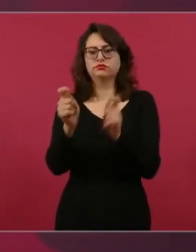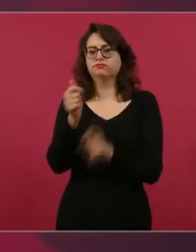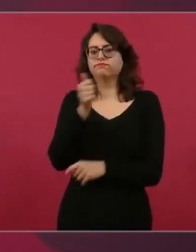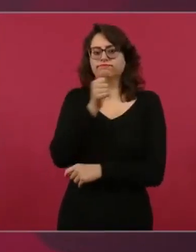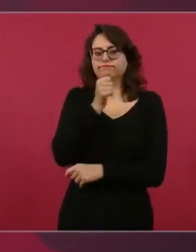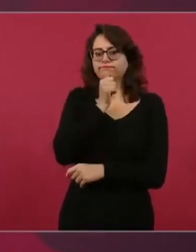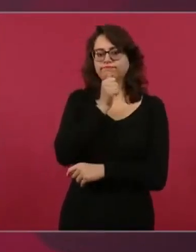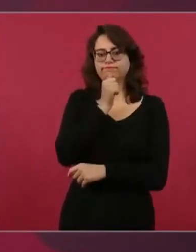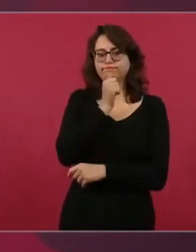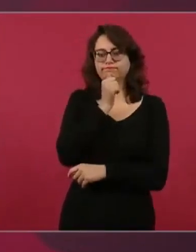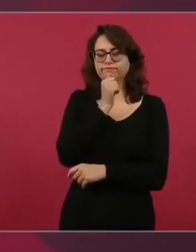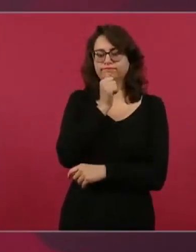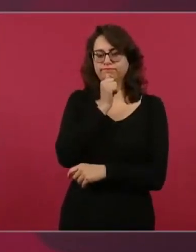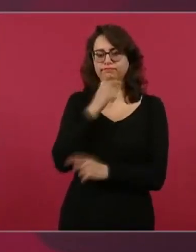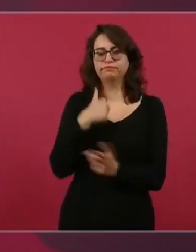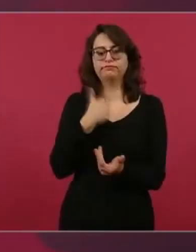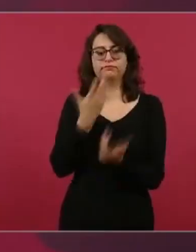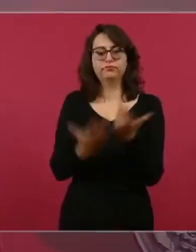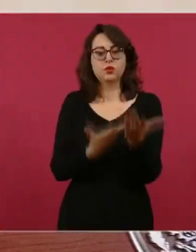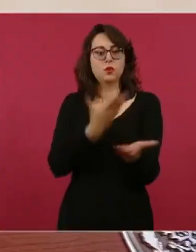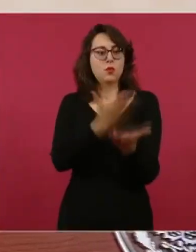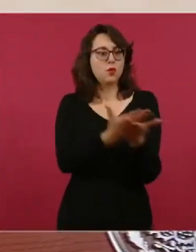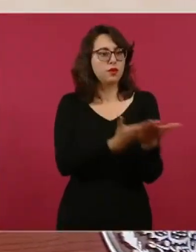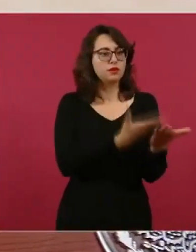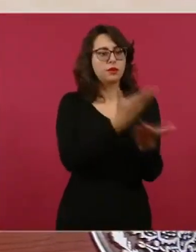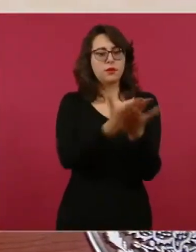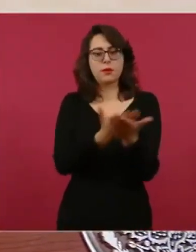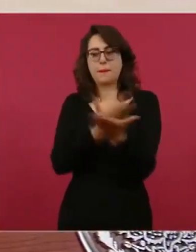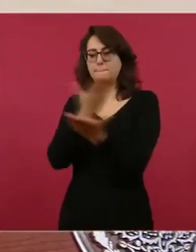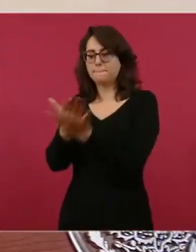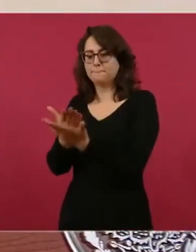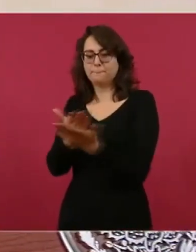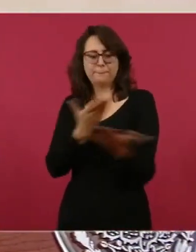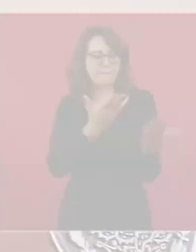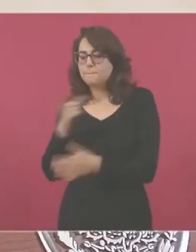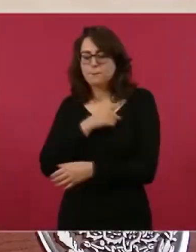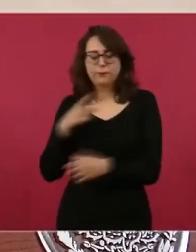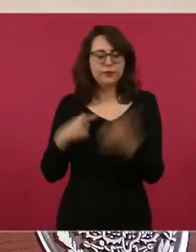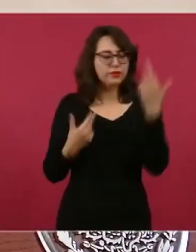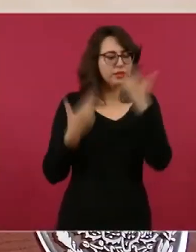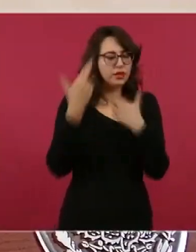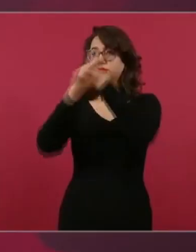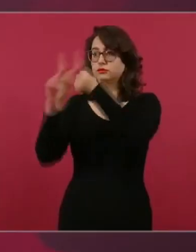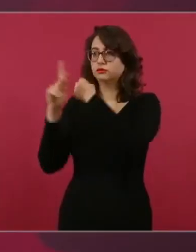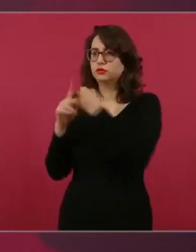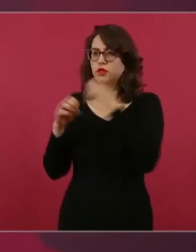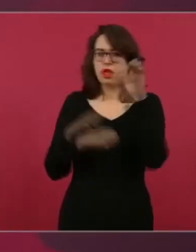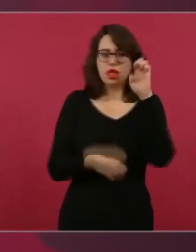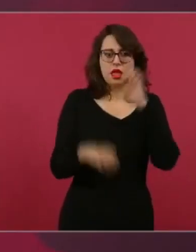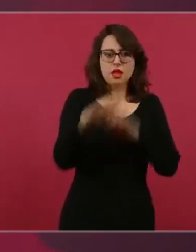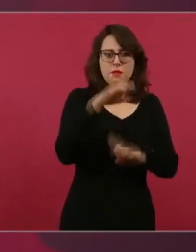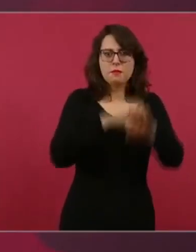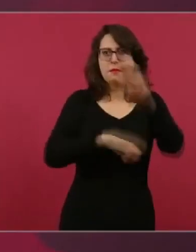definido, porque hay embajadas que requieren